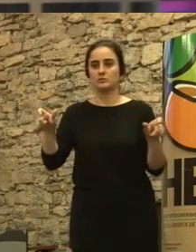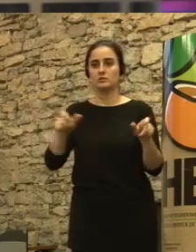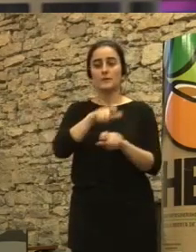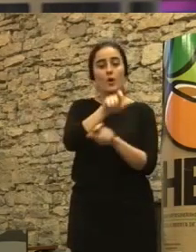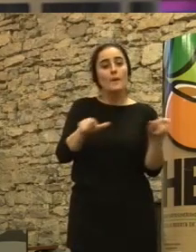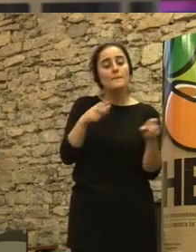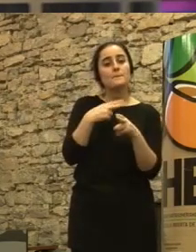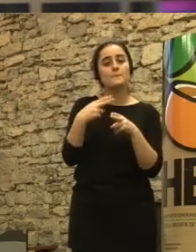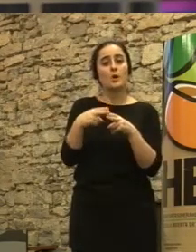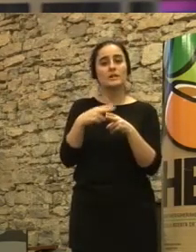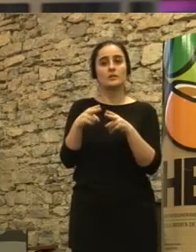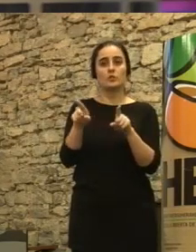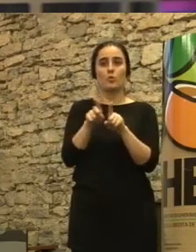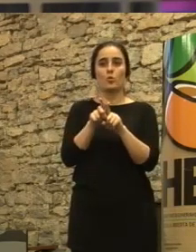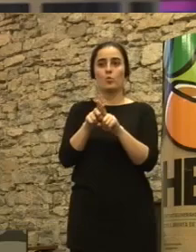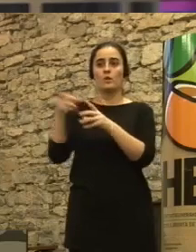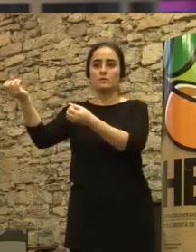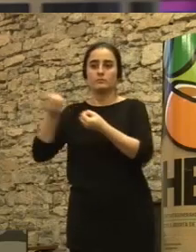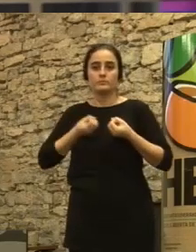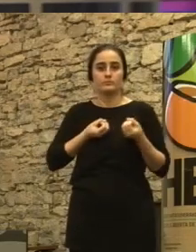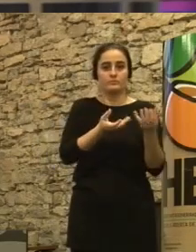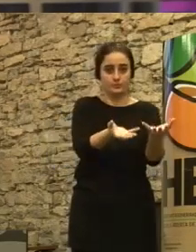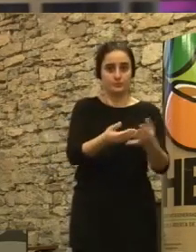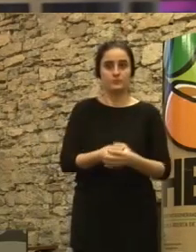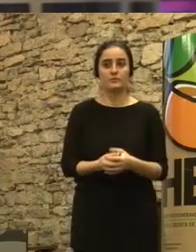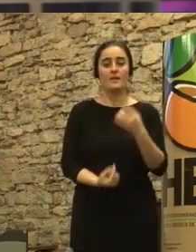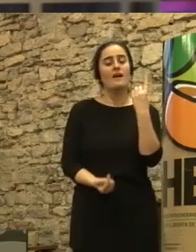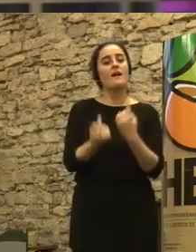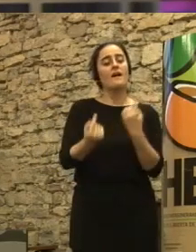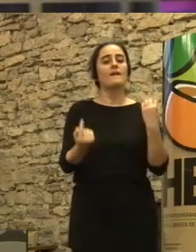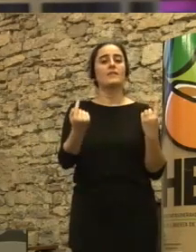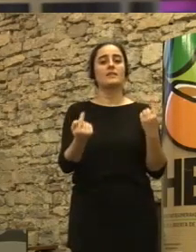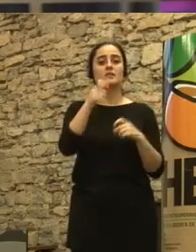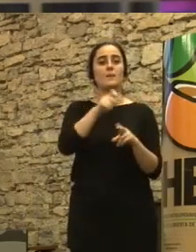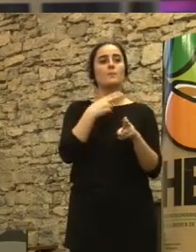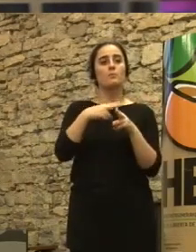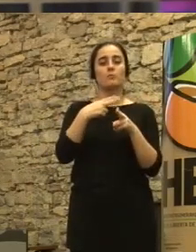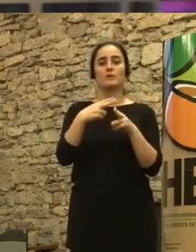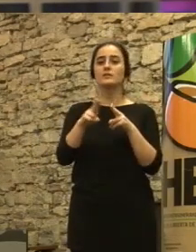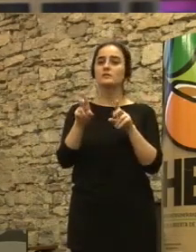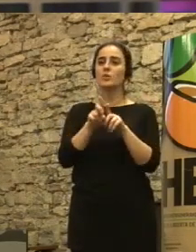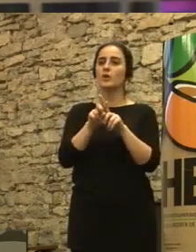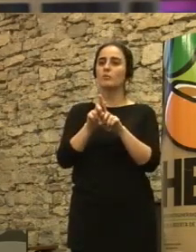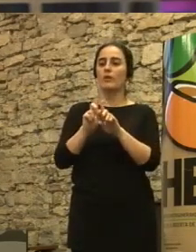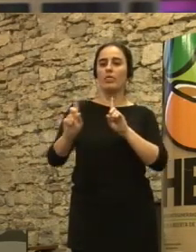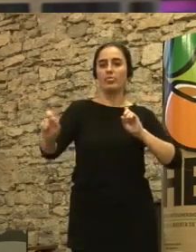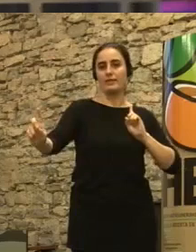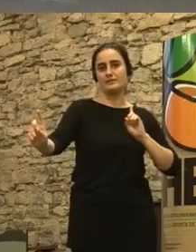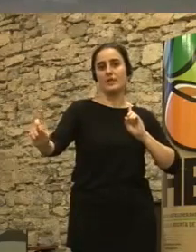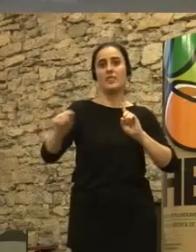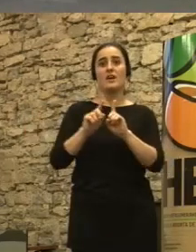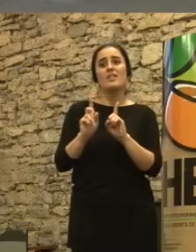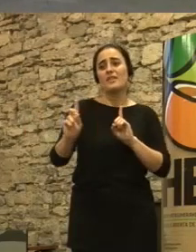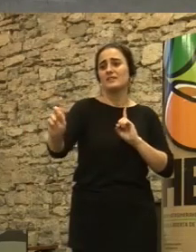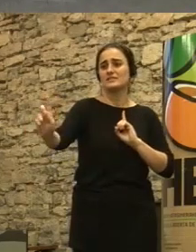nuestros interlocutores. A veces el político se distancia, y se distancia